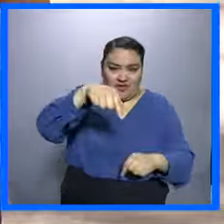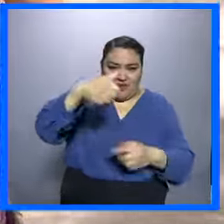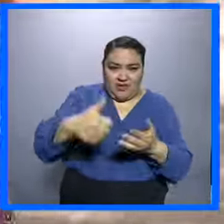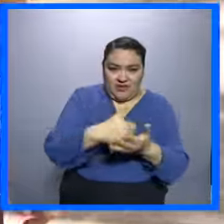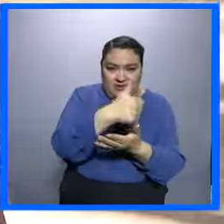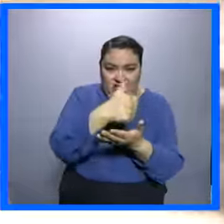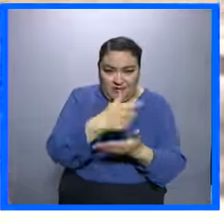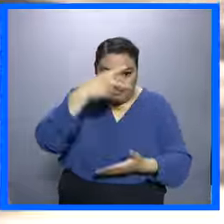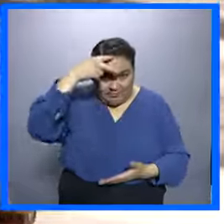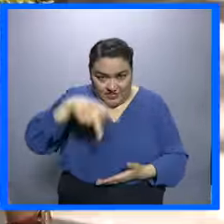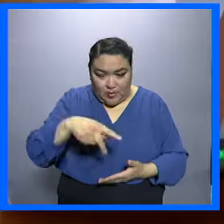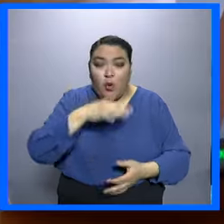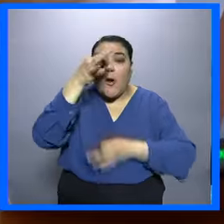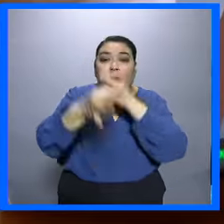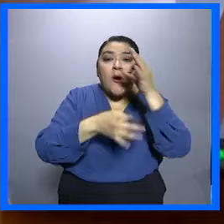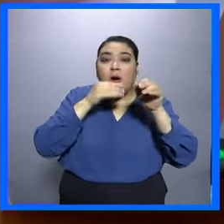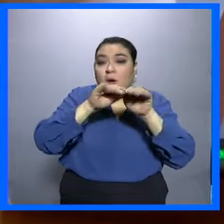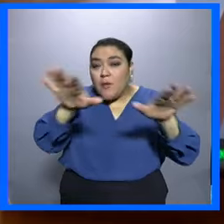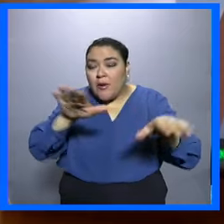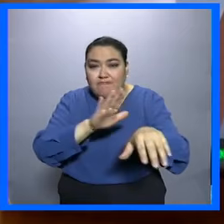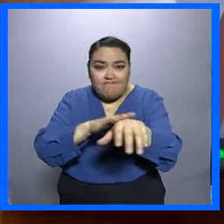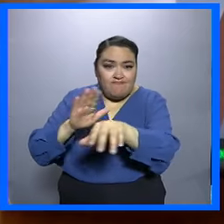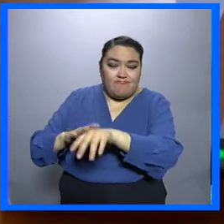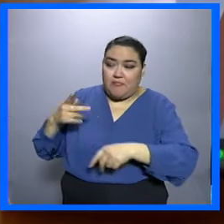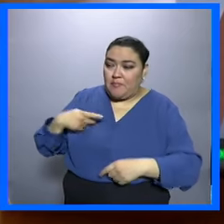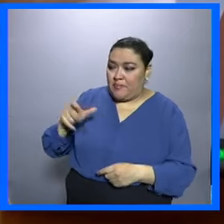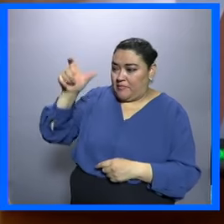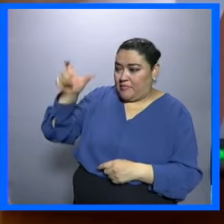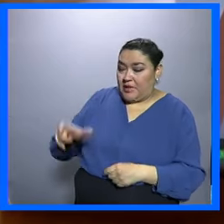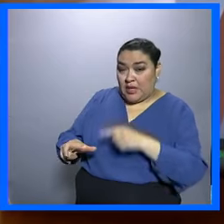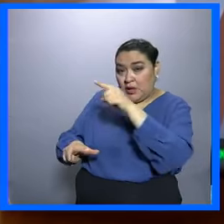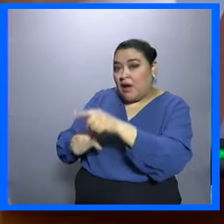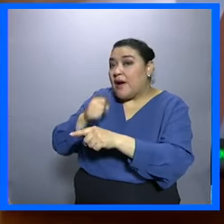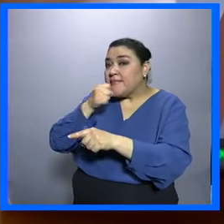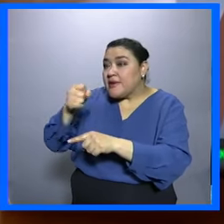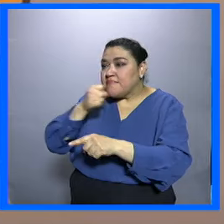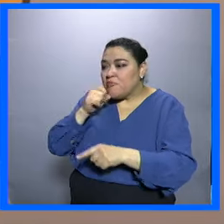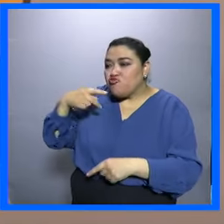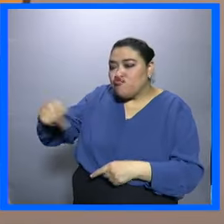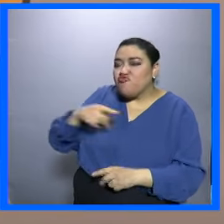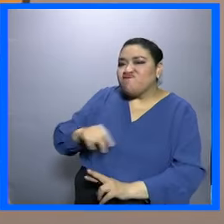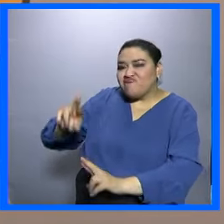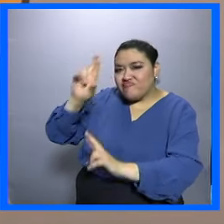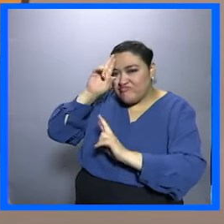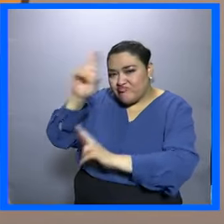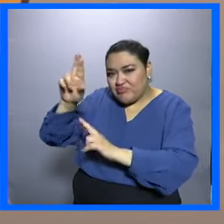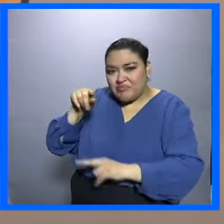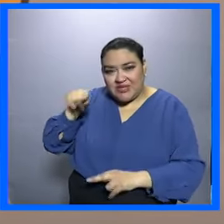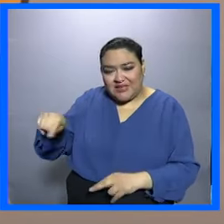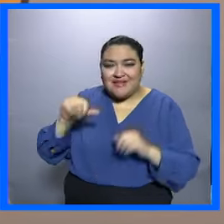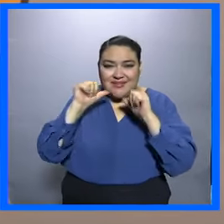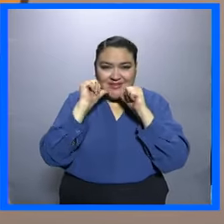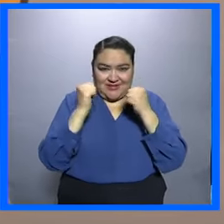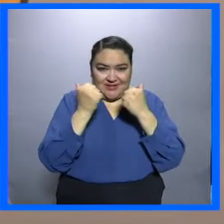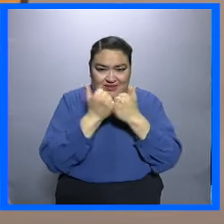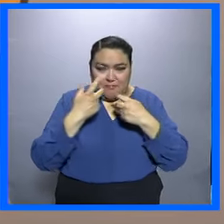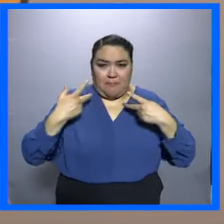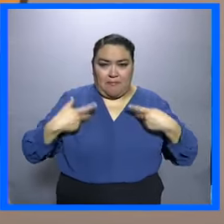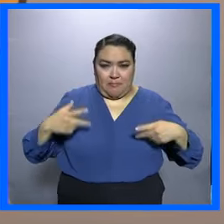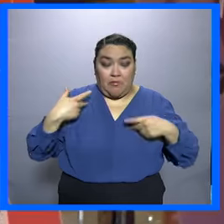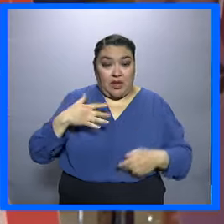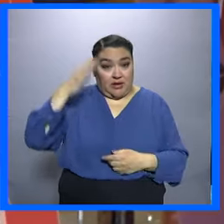en la presentación de la campaña Proteger la Dignidad, impulsada por el Espacio de Organizaciones de la Sociedad Civil para la Protección de